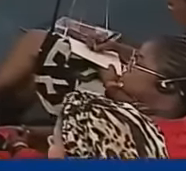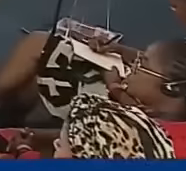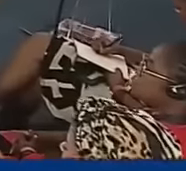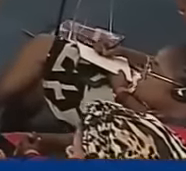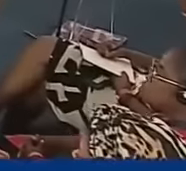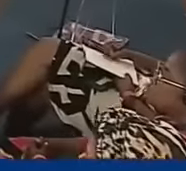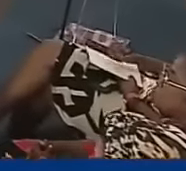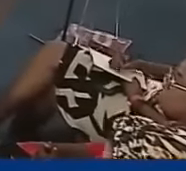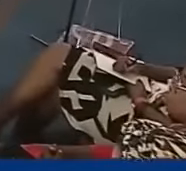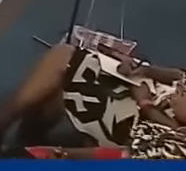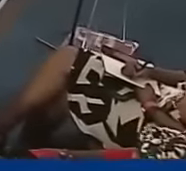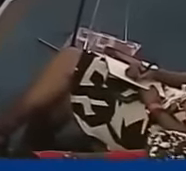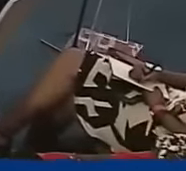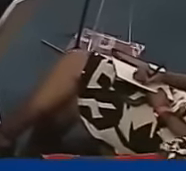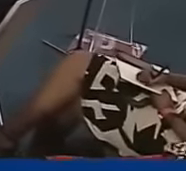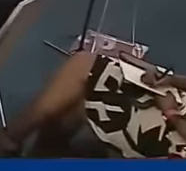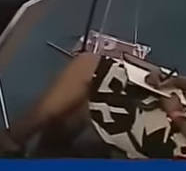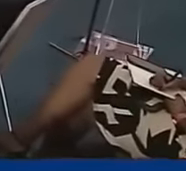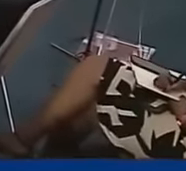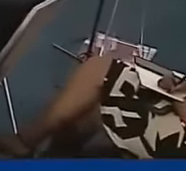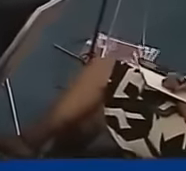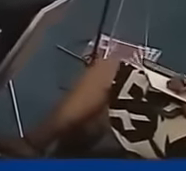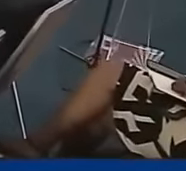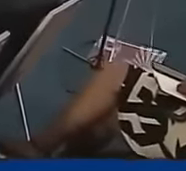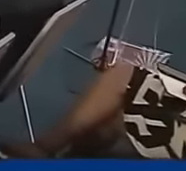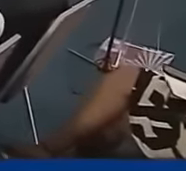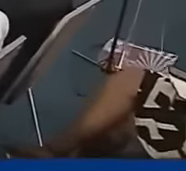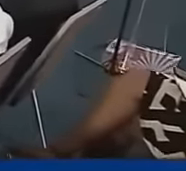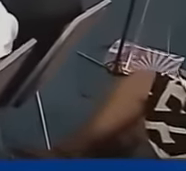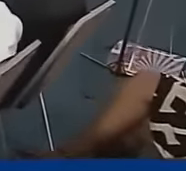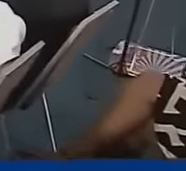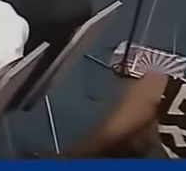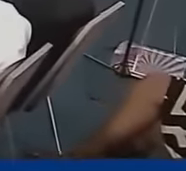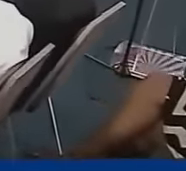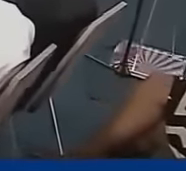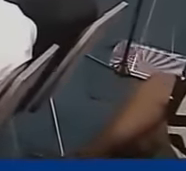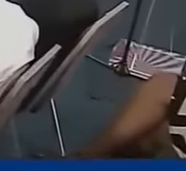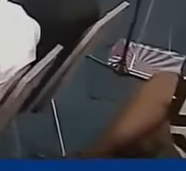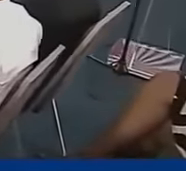Bolívar, Ralph, como tú conoces,